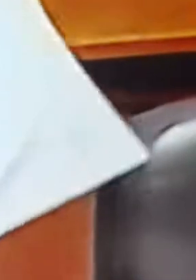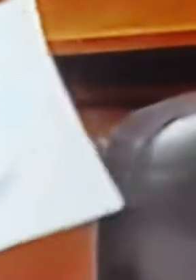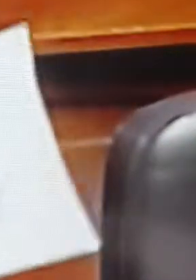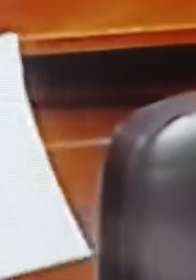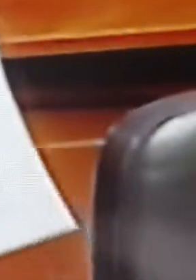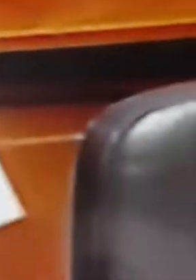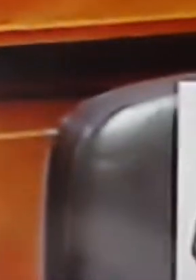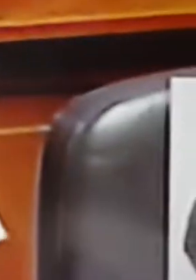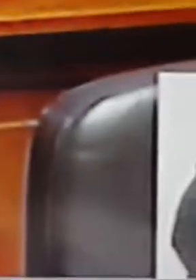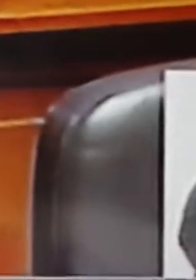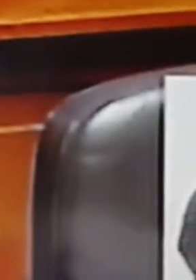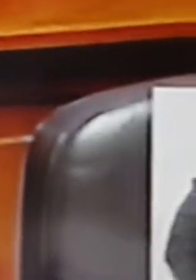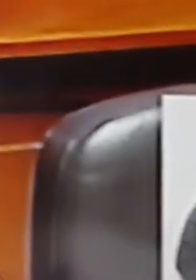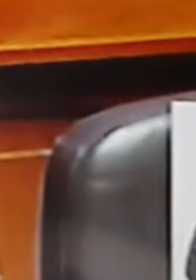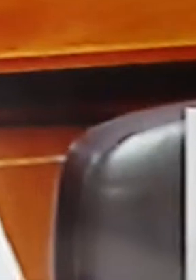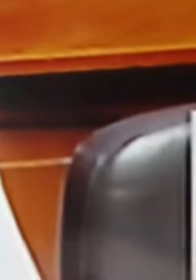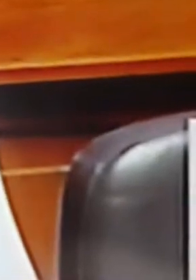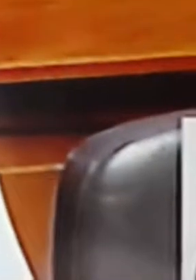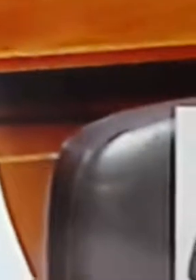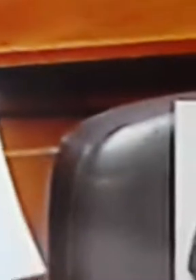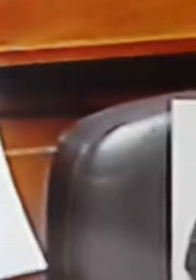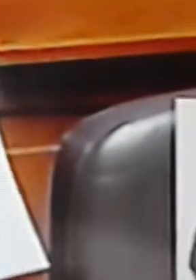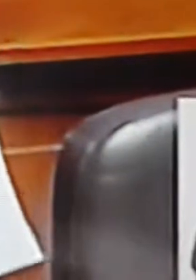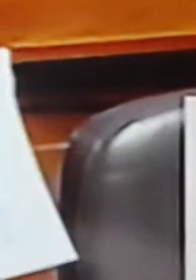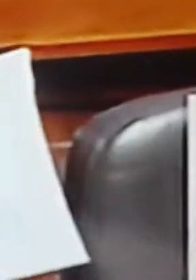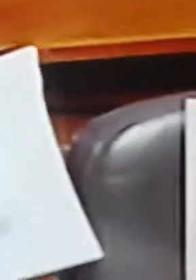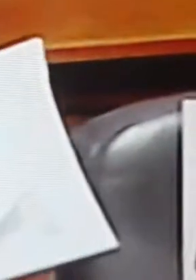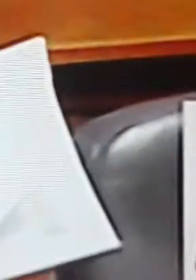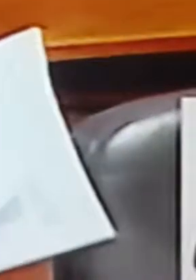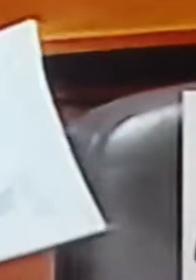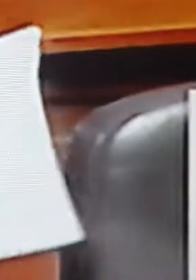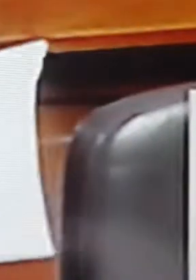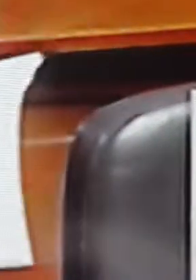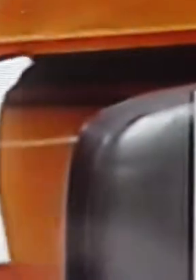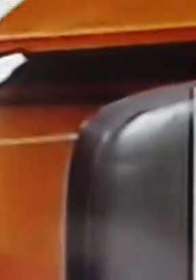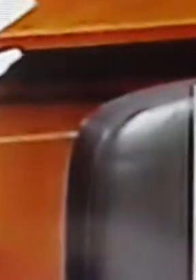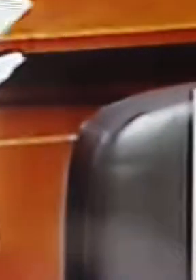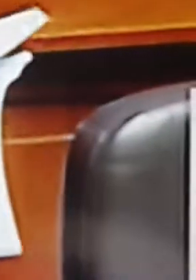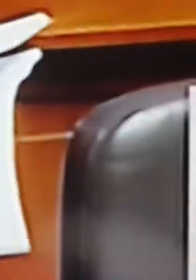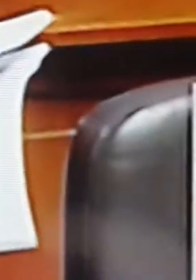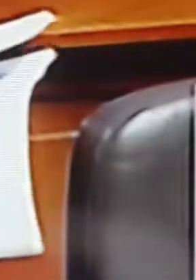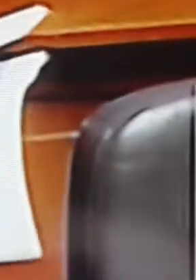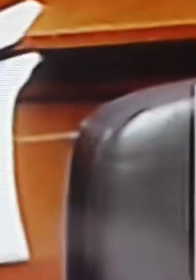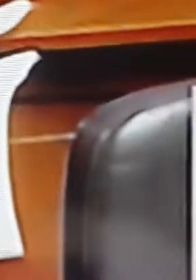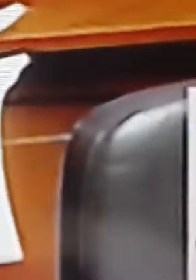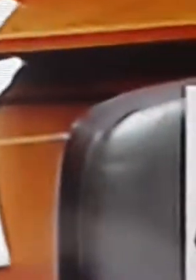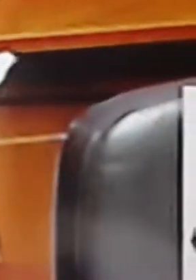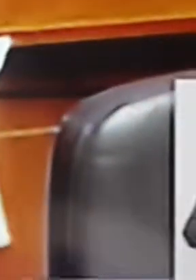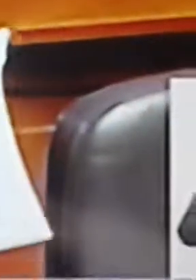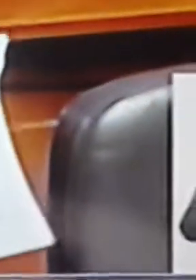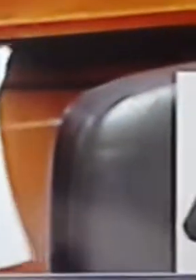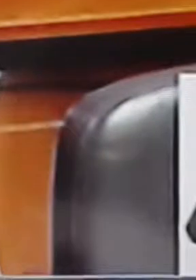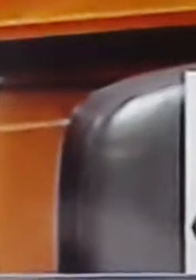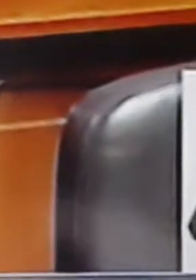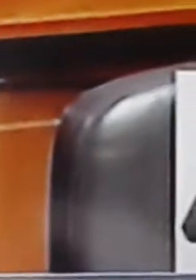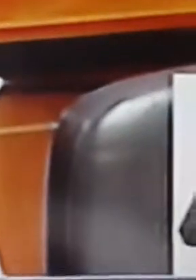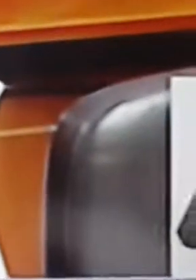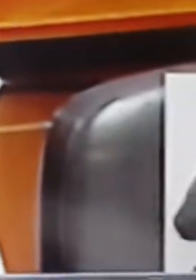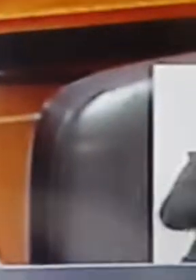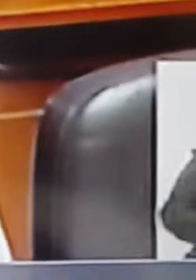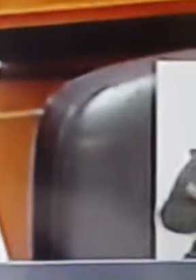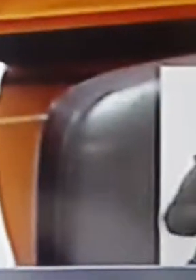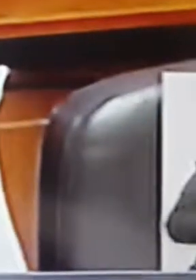no solamente a los que menos tienen, sino incluso a los productores agroexportadores. Se habla del boom de la agroexportación y sin embargo el